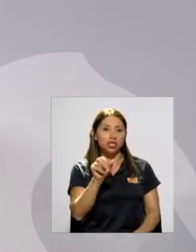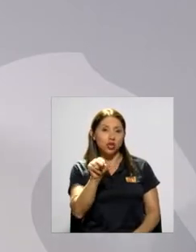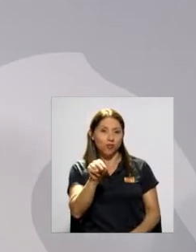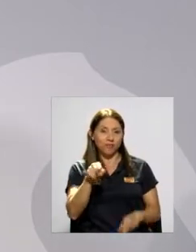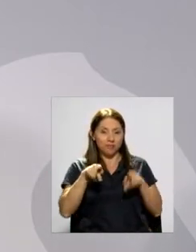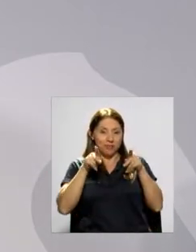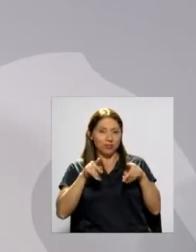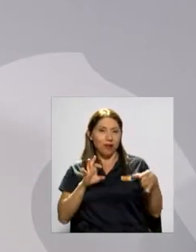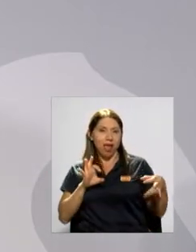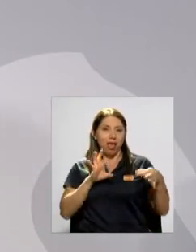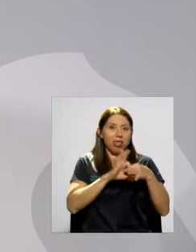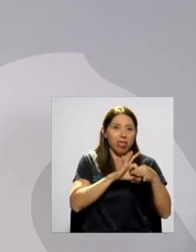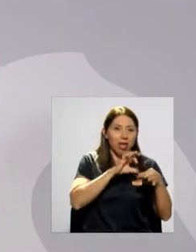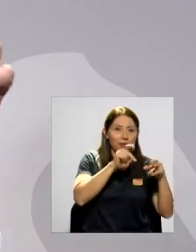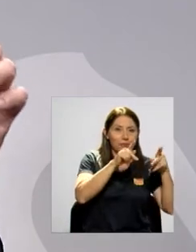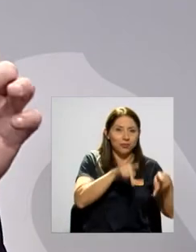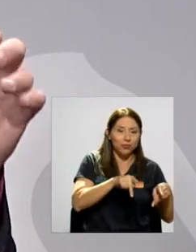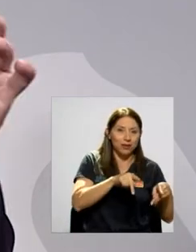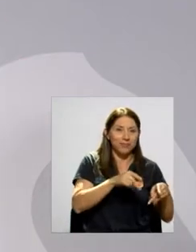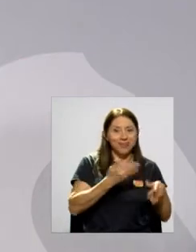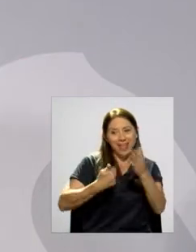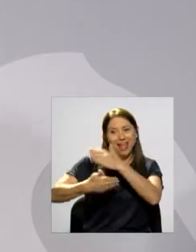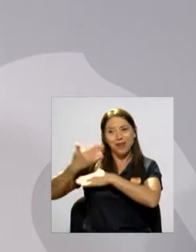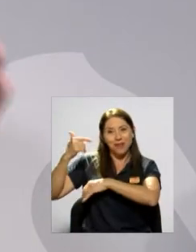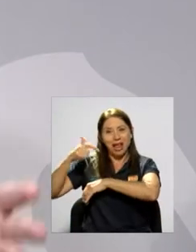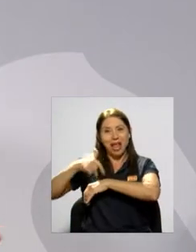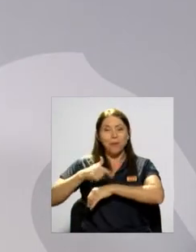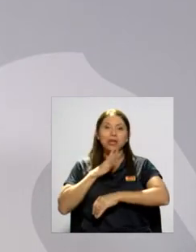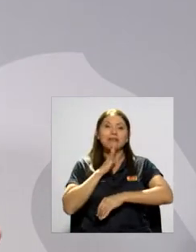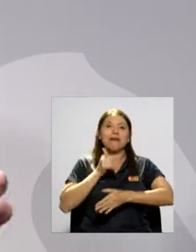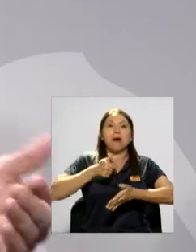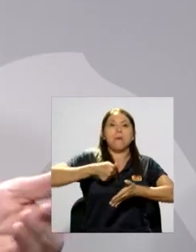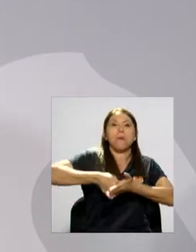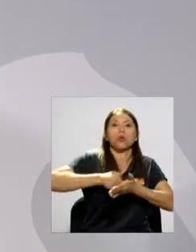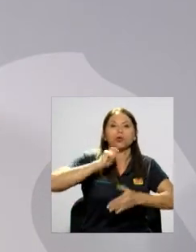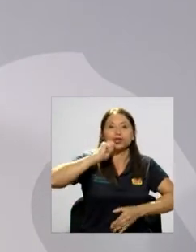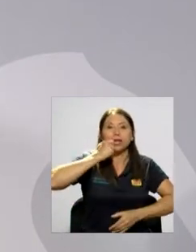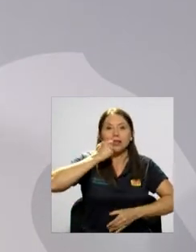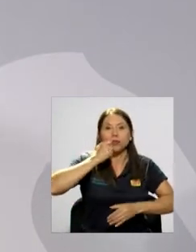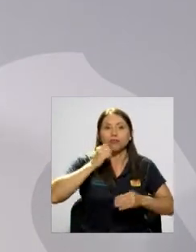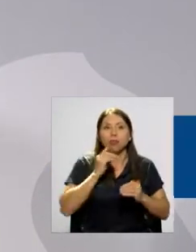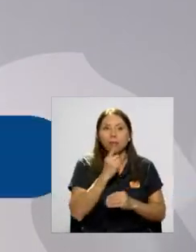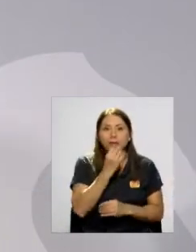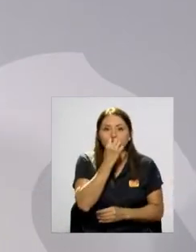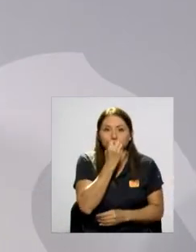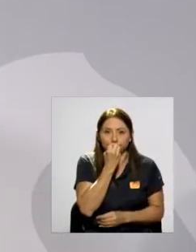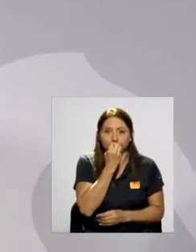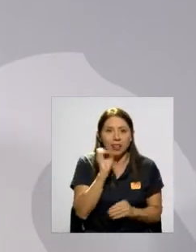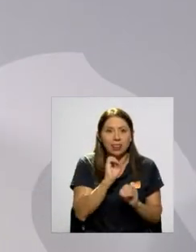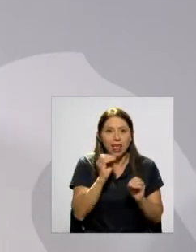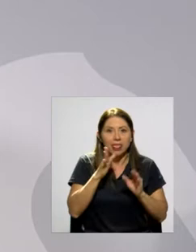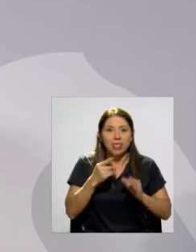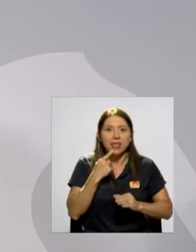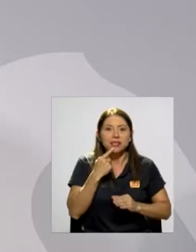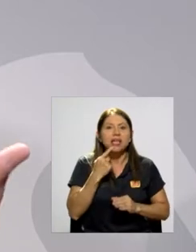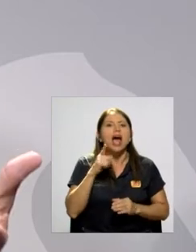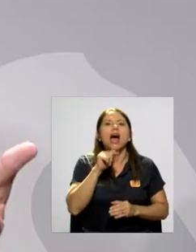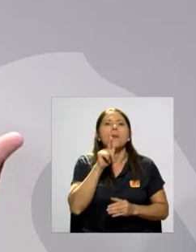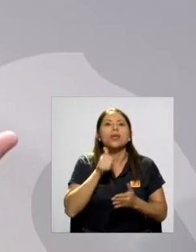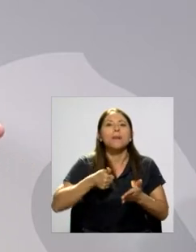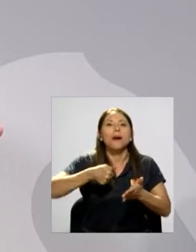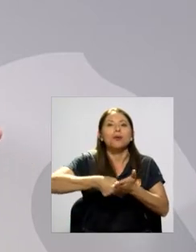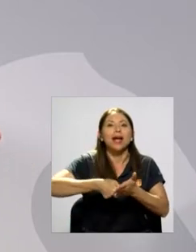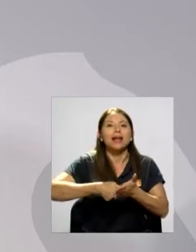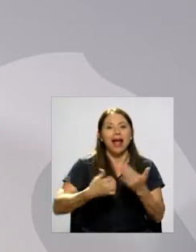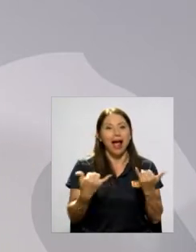En alguna época también era como el voto secreto y nadie decía por quién iba a votar, y ahora más bien es por quién